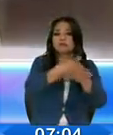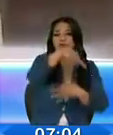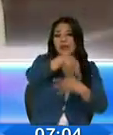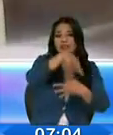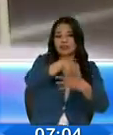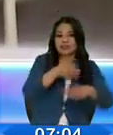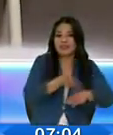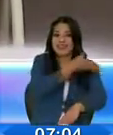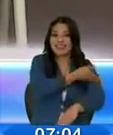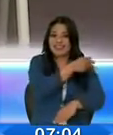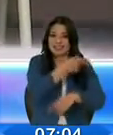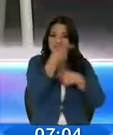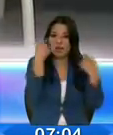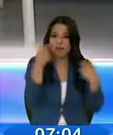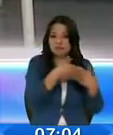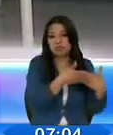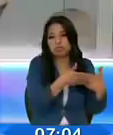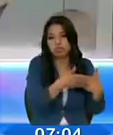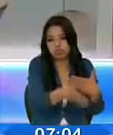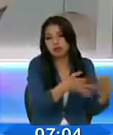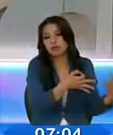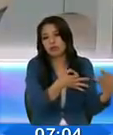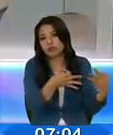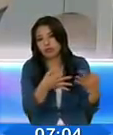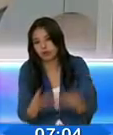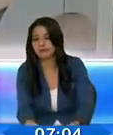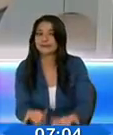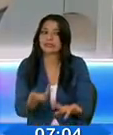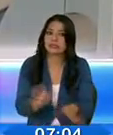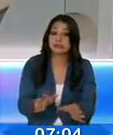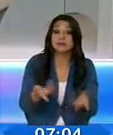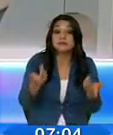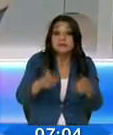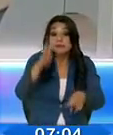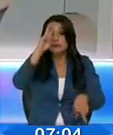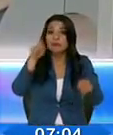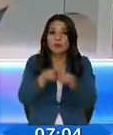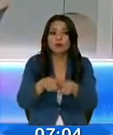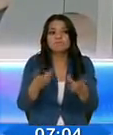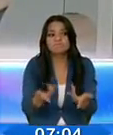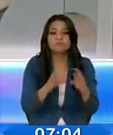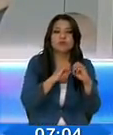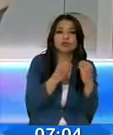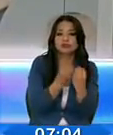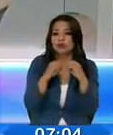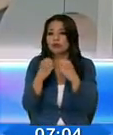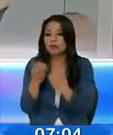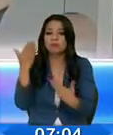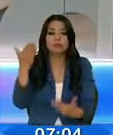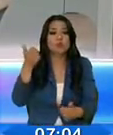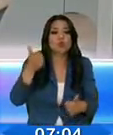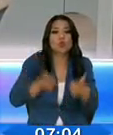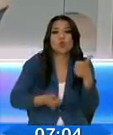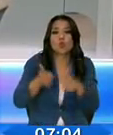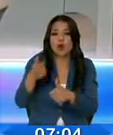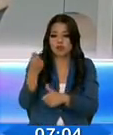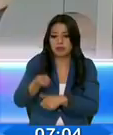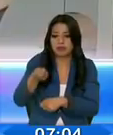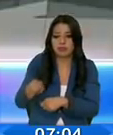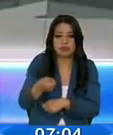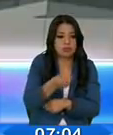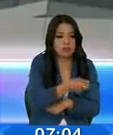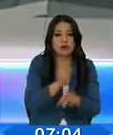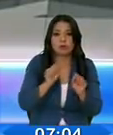elecciones seccionales de marzo pasado, pero también a la falta de consenso sobre qué organizaciones políticas recibirían el